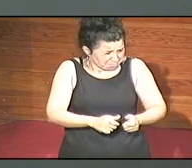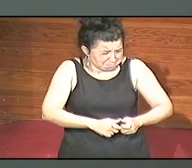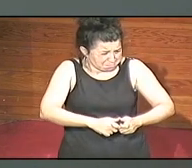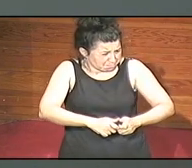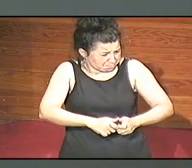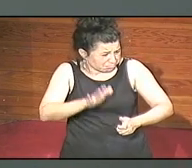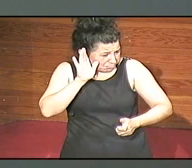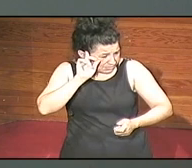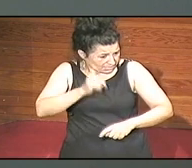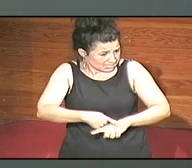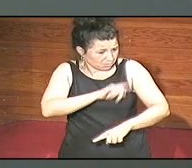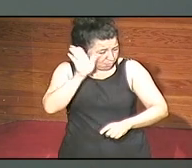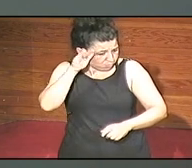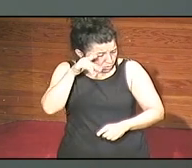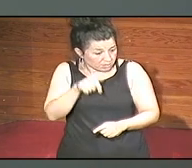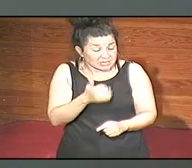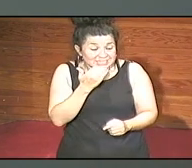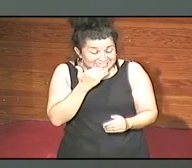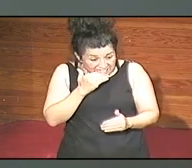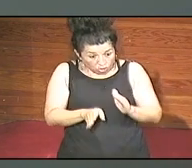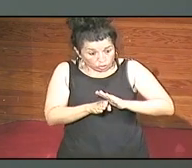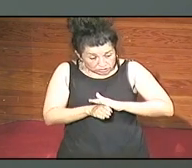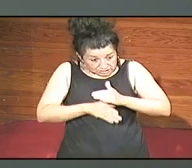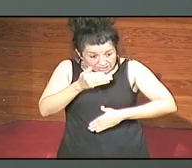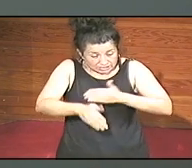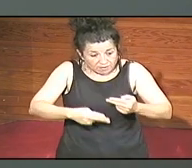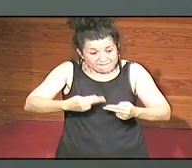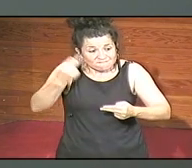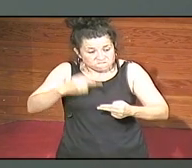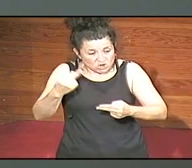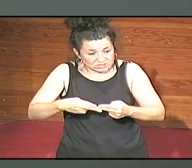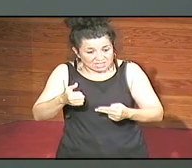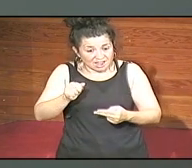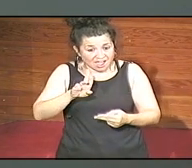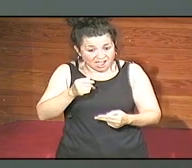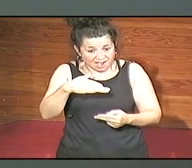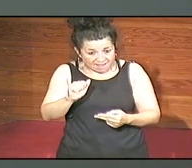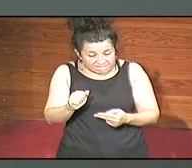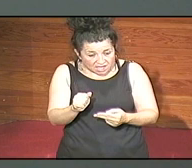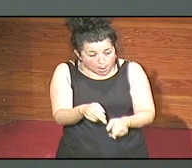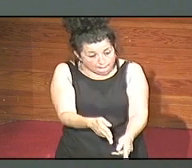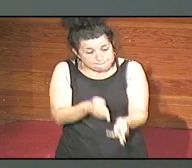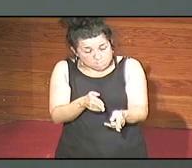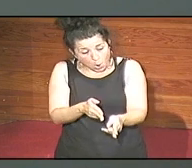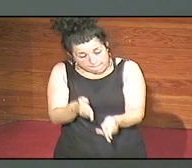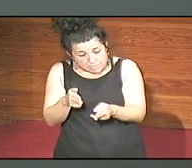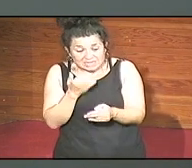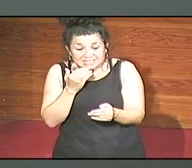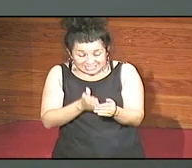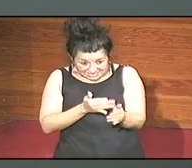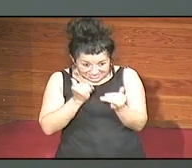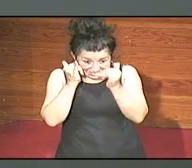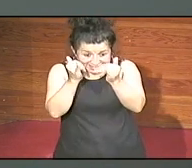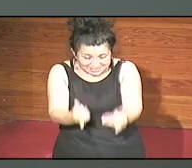esa barrera llegan a la frontera de árabe saudí y les disparan a matar si pasan a arabia saudí y los